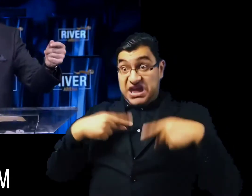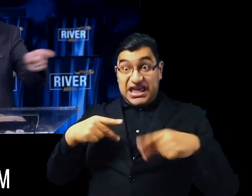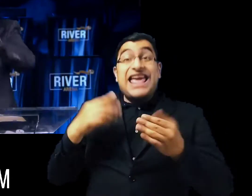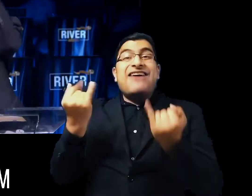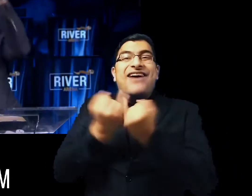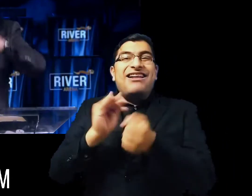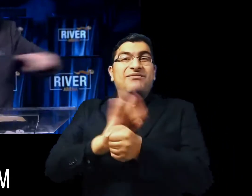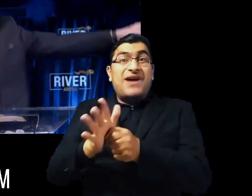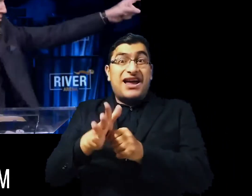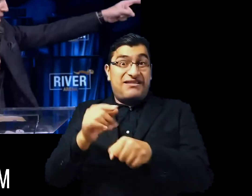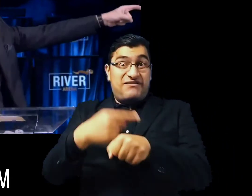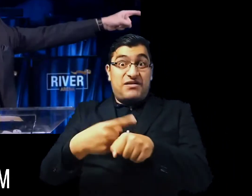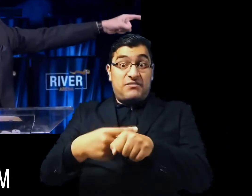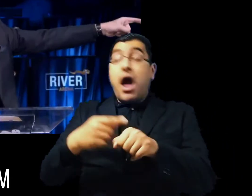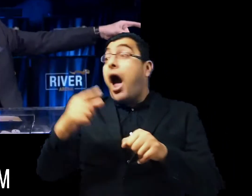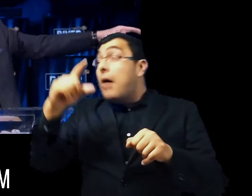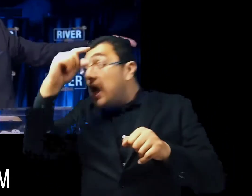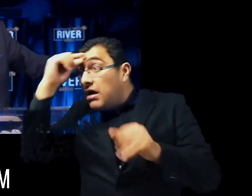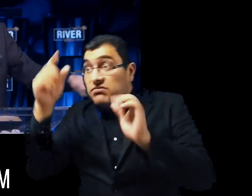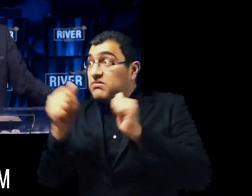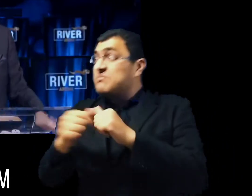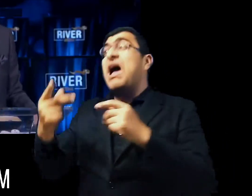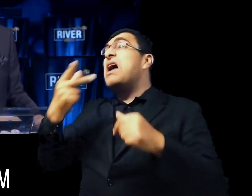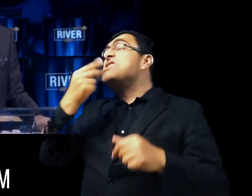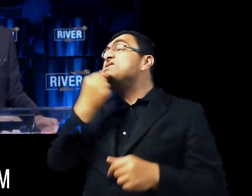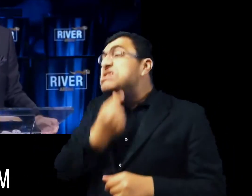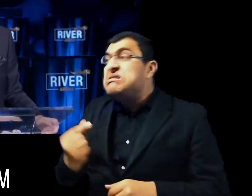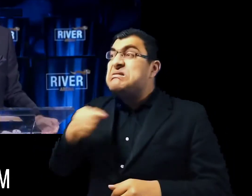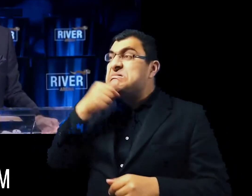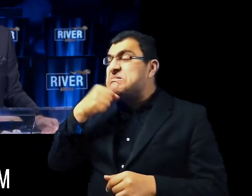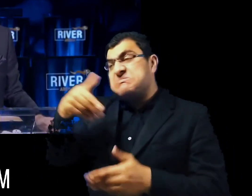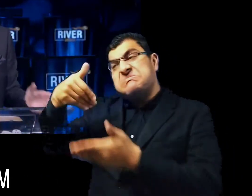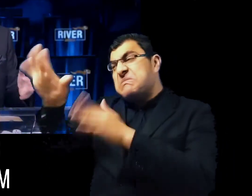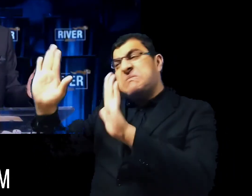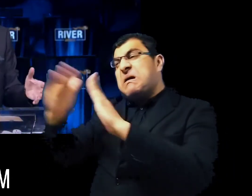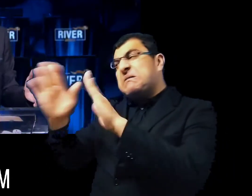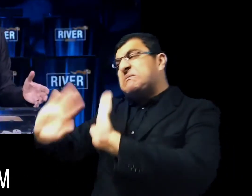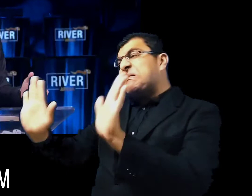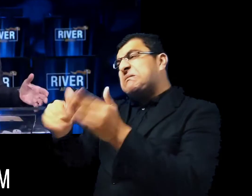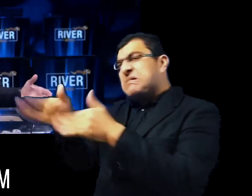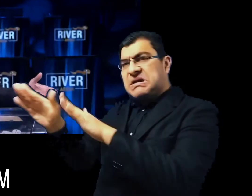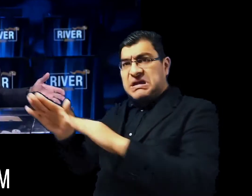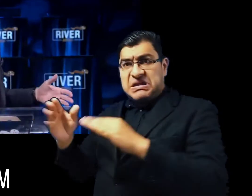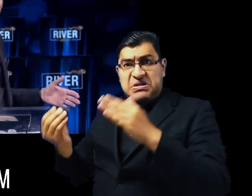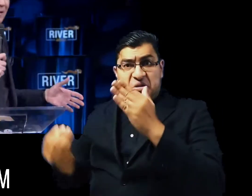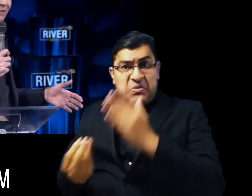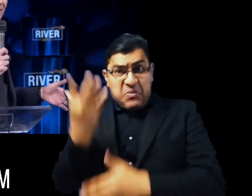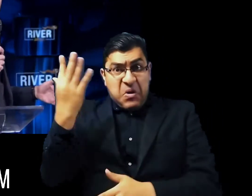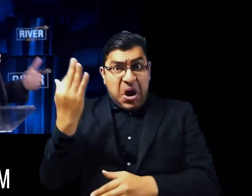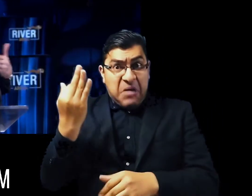vuelta a casa y decirle a los niños y a los ancianos que se queden en casa. La nueva normalidad no es un